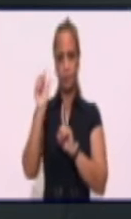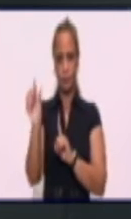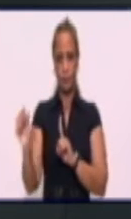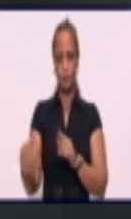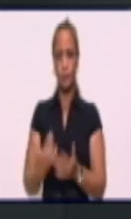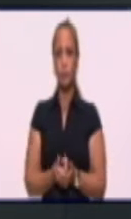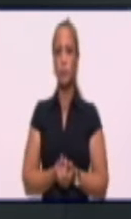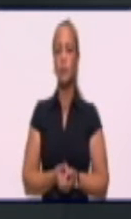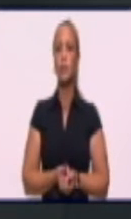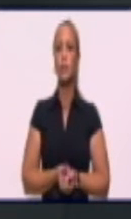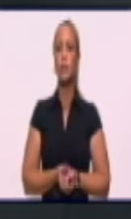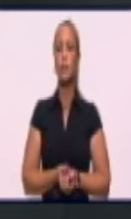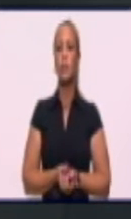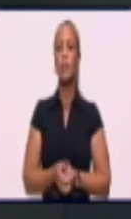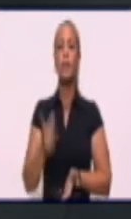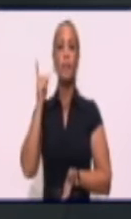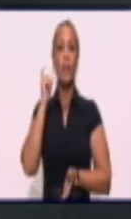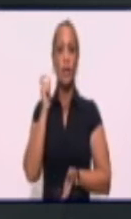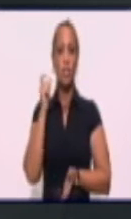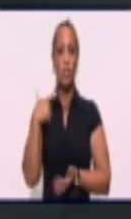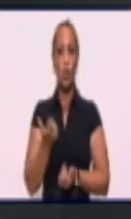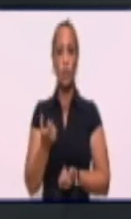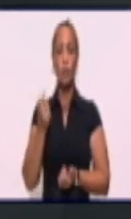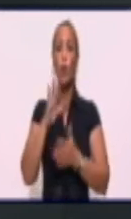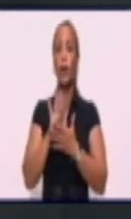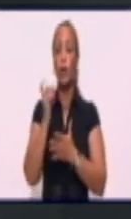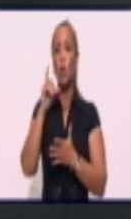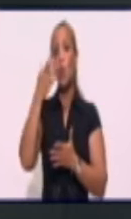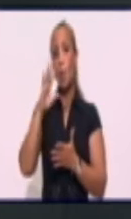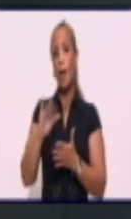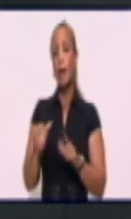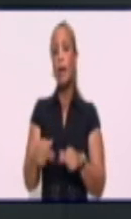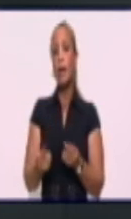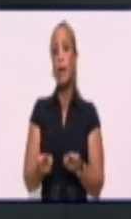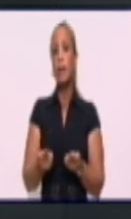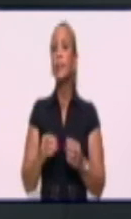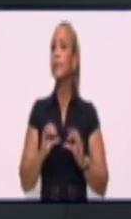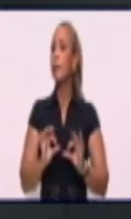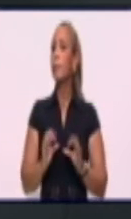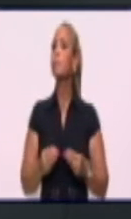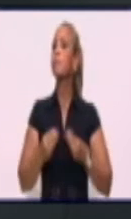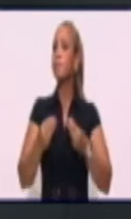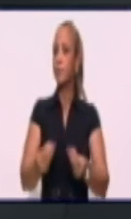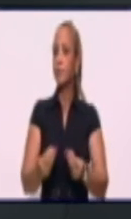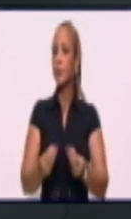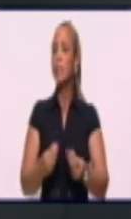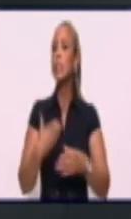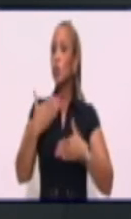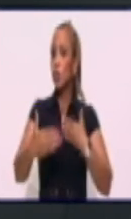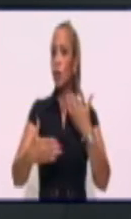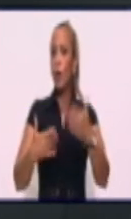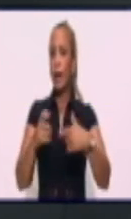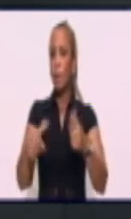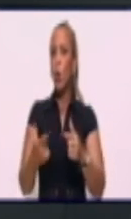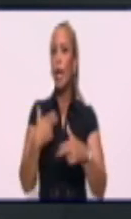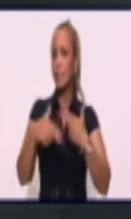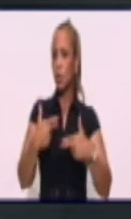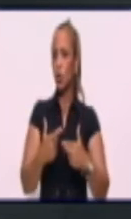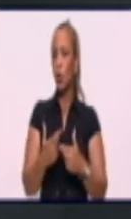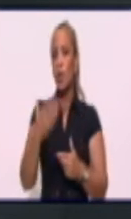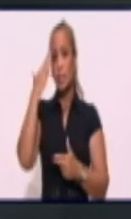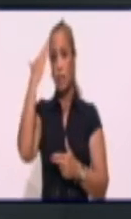televidentes de Granma, la Federación de Mujeres Cubanas. Hemos estado inmersa y continuaremos realizando actividades en saludo a